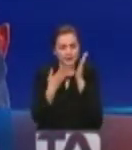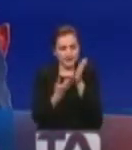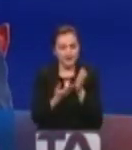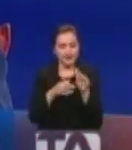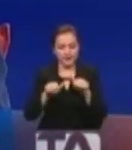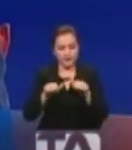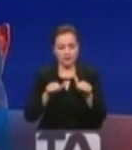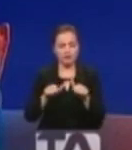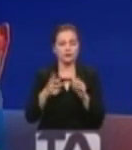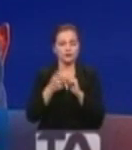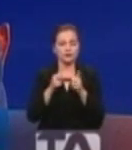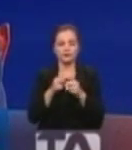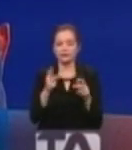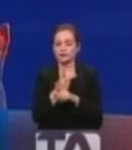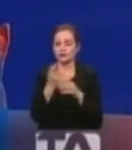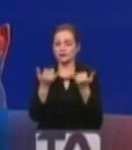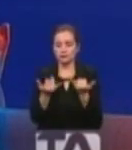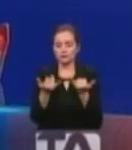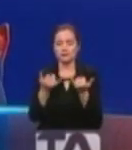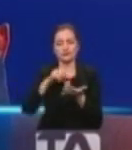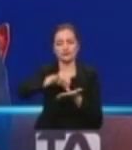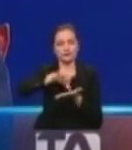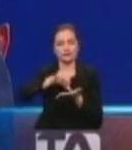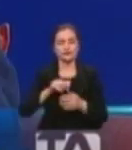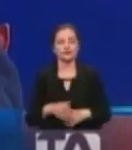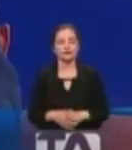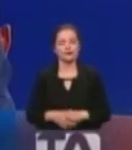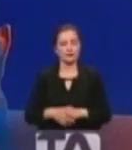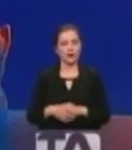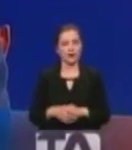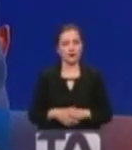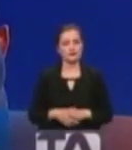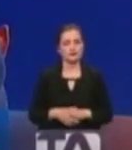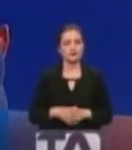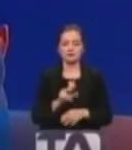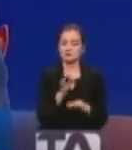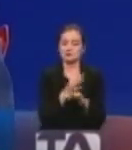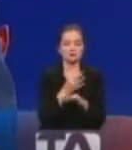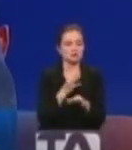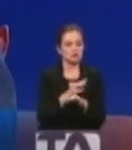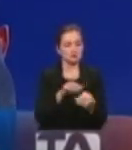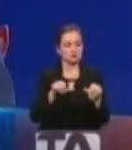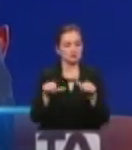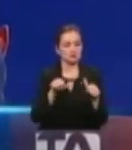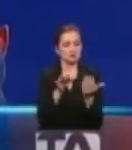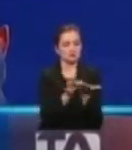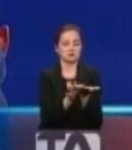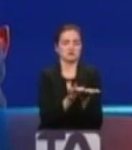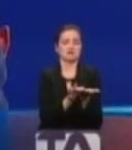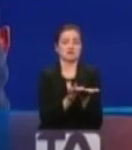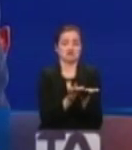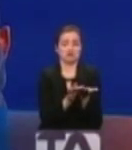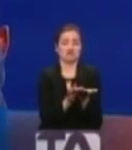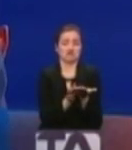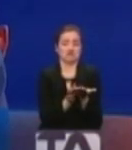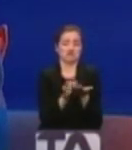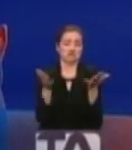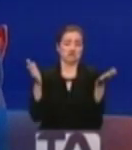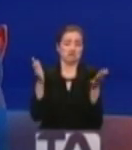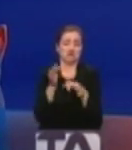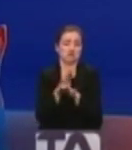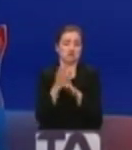que yo creo que ese es el gran problema que tiene este rato la ciudad. Por ejemplo, no funcionan para nada las administraciones zonales que han sido entregadas